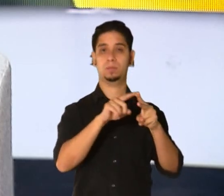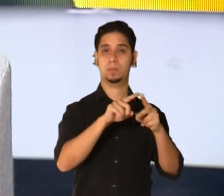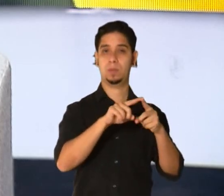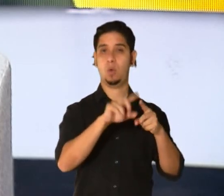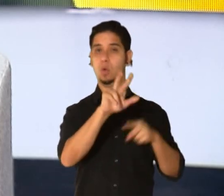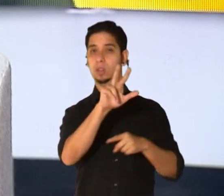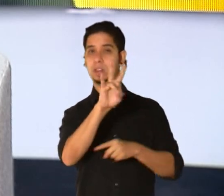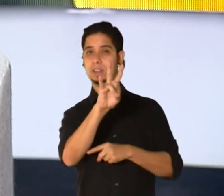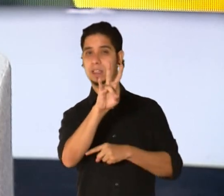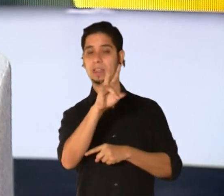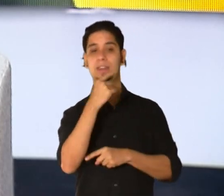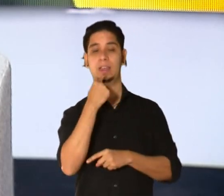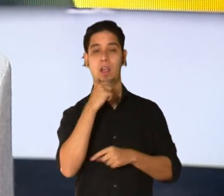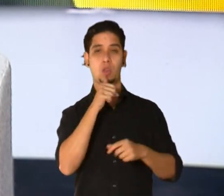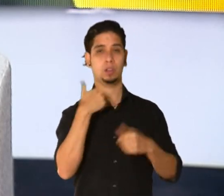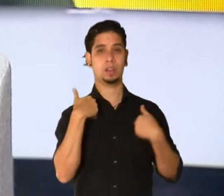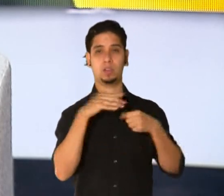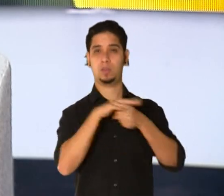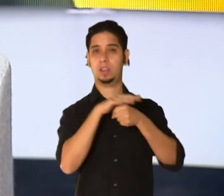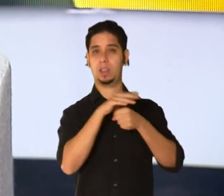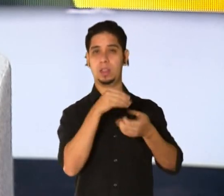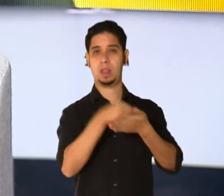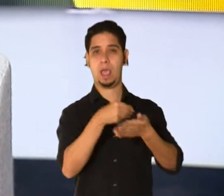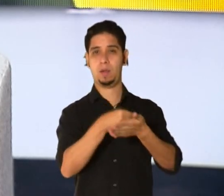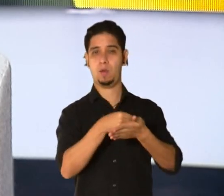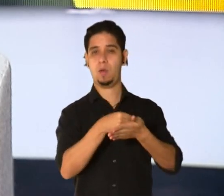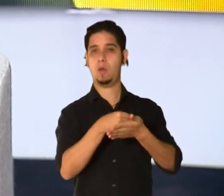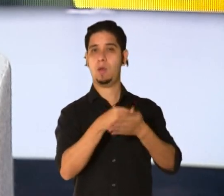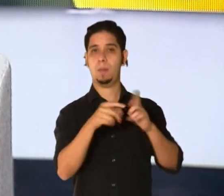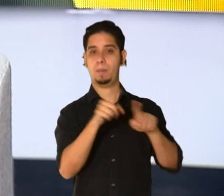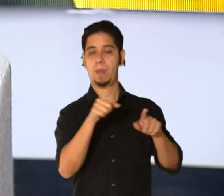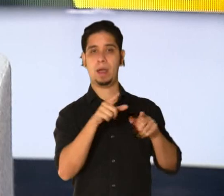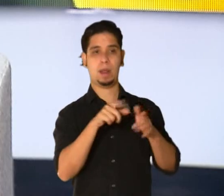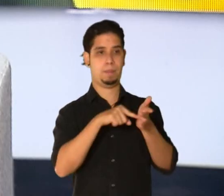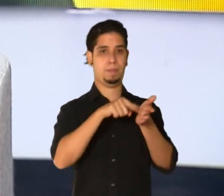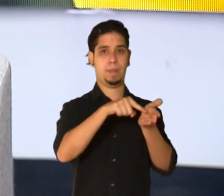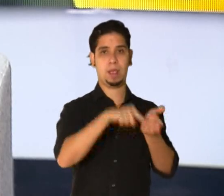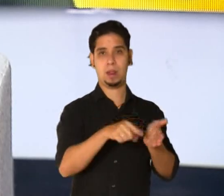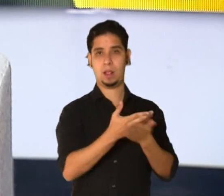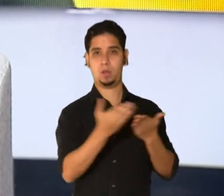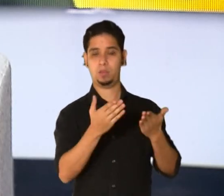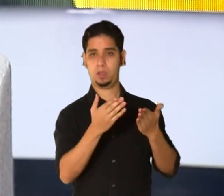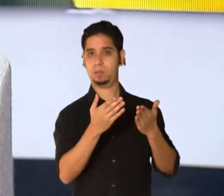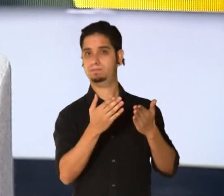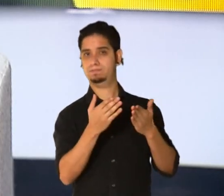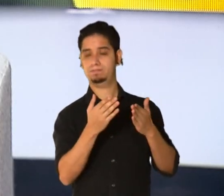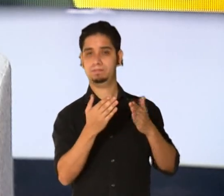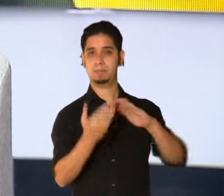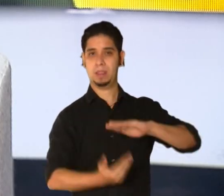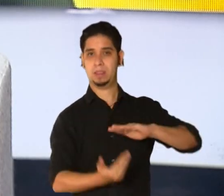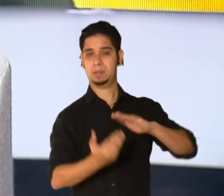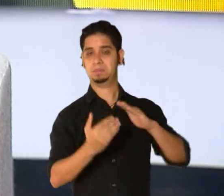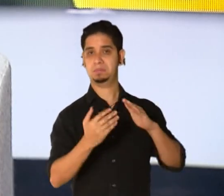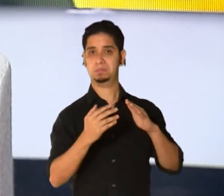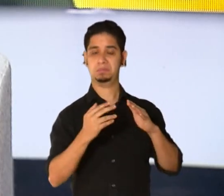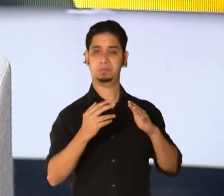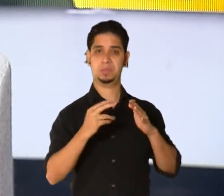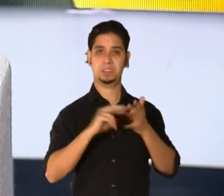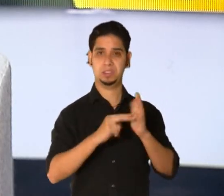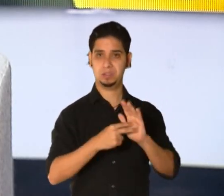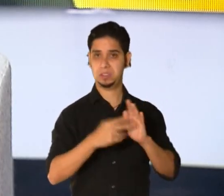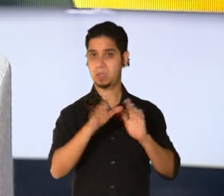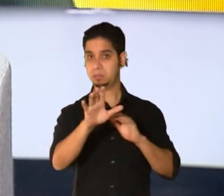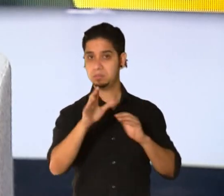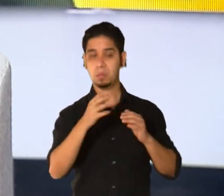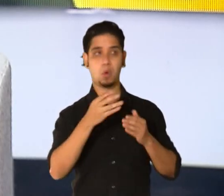37% reportó que no tenía suficiente dinero para cubrir las necesidades básicas, ¿no? Que son por